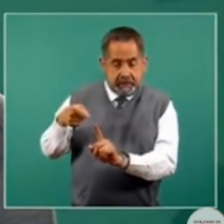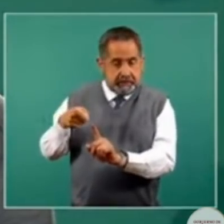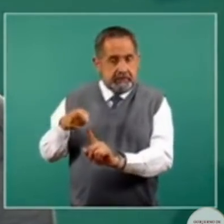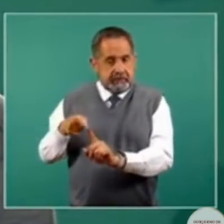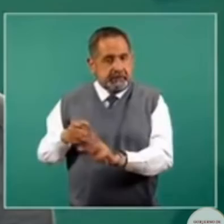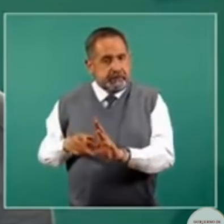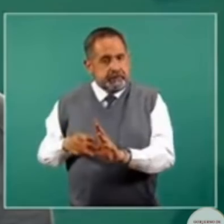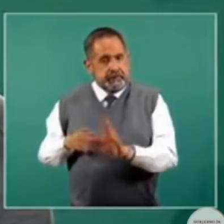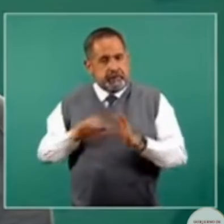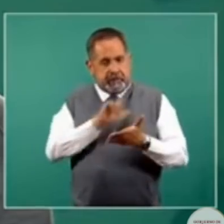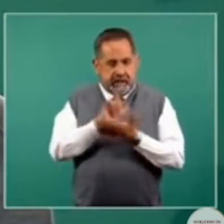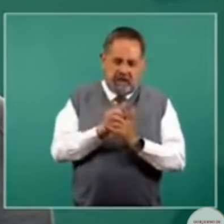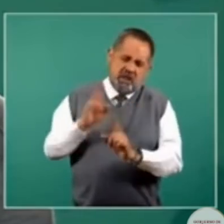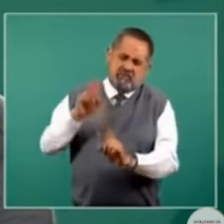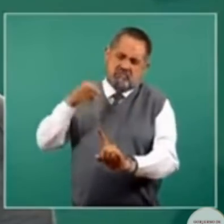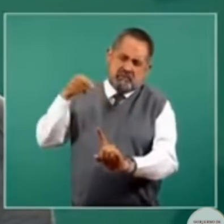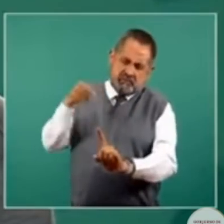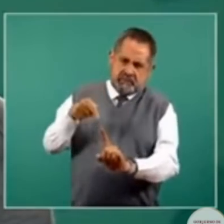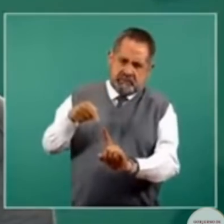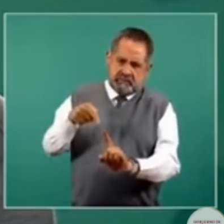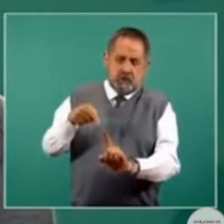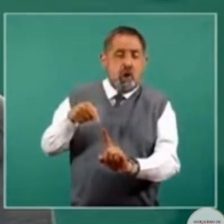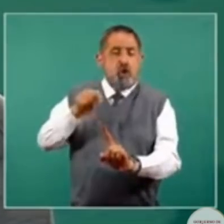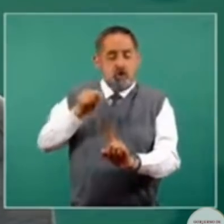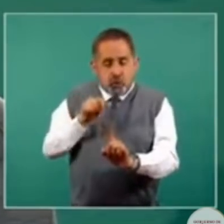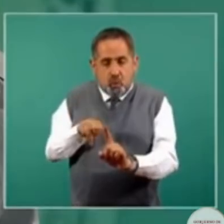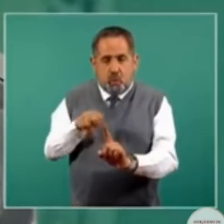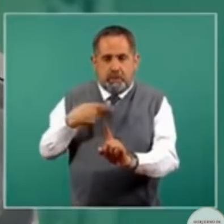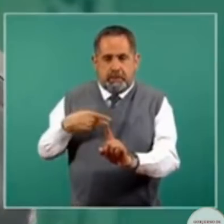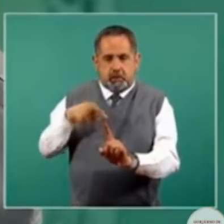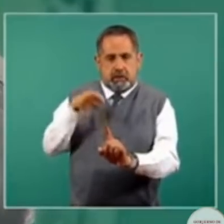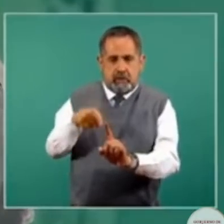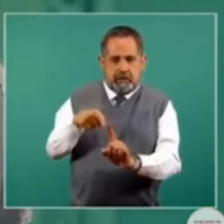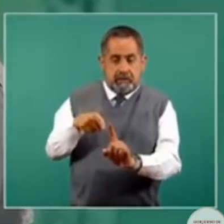información. Ya sabes, si te gustó, suscríbete a este canal y nos vemos en el próximo video.